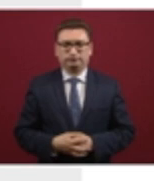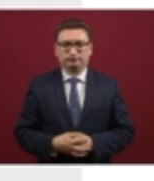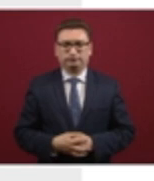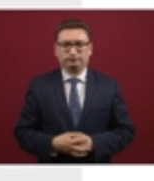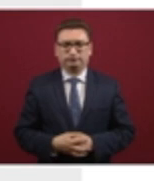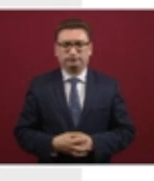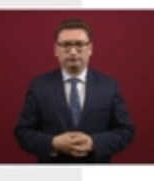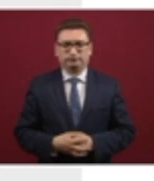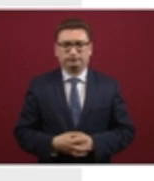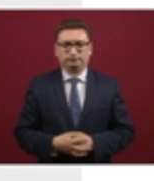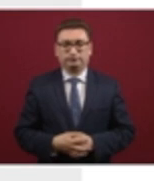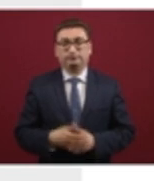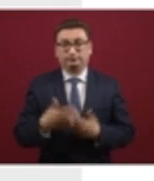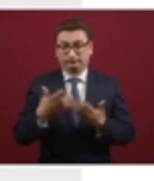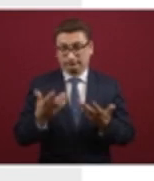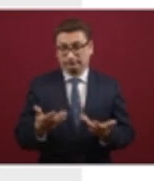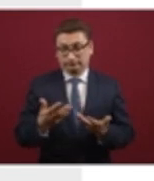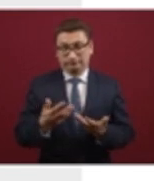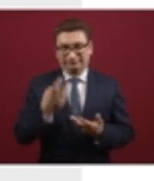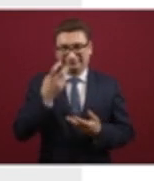Entonces, todo esto